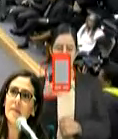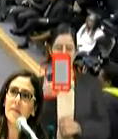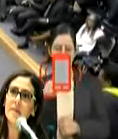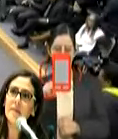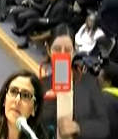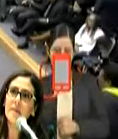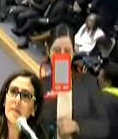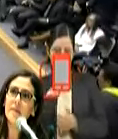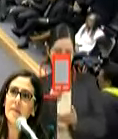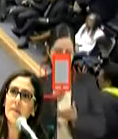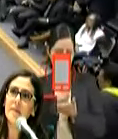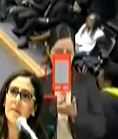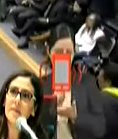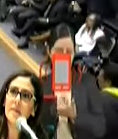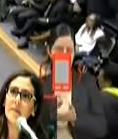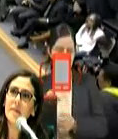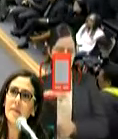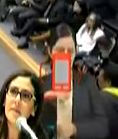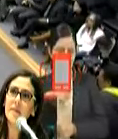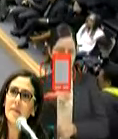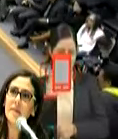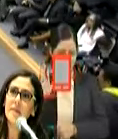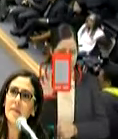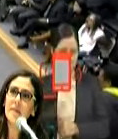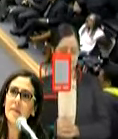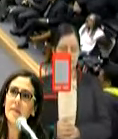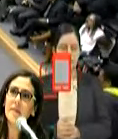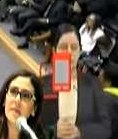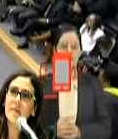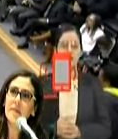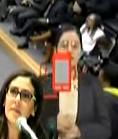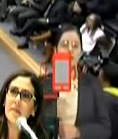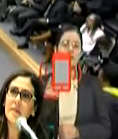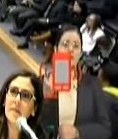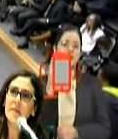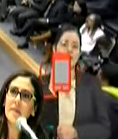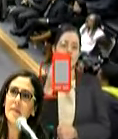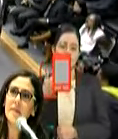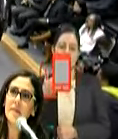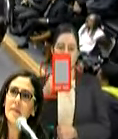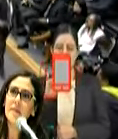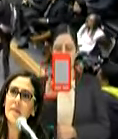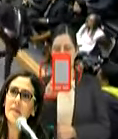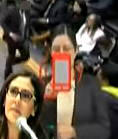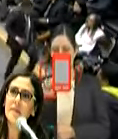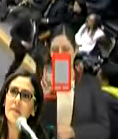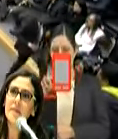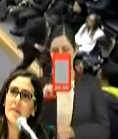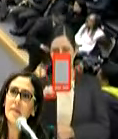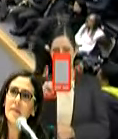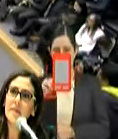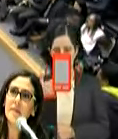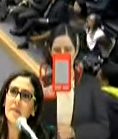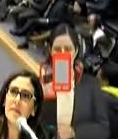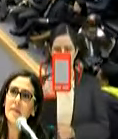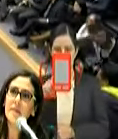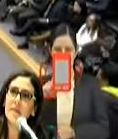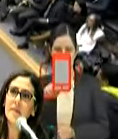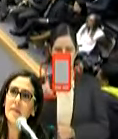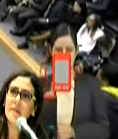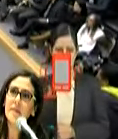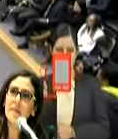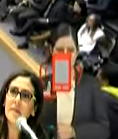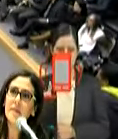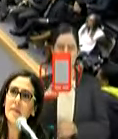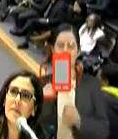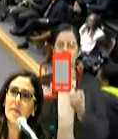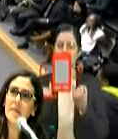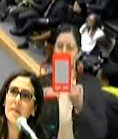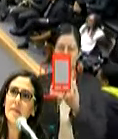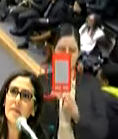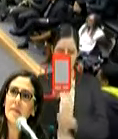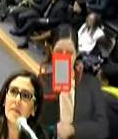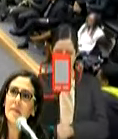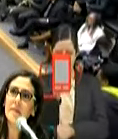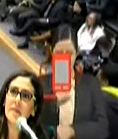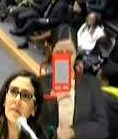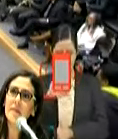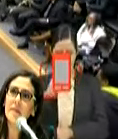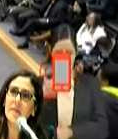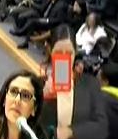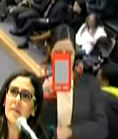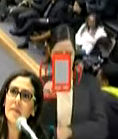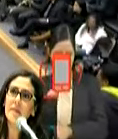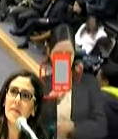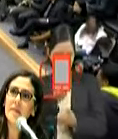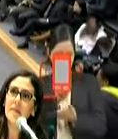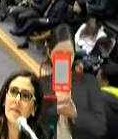estados es una fecha diferente. Entonces tendremos una etapa de aquí hasta el registro de candidatos, que va a